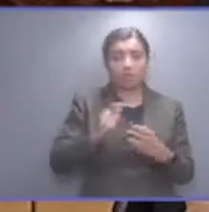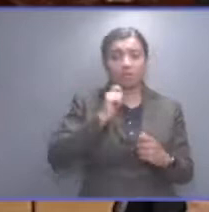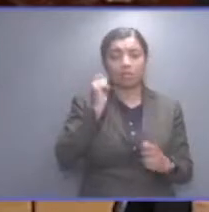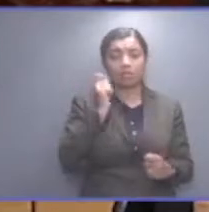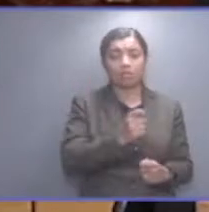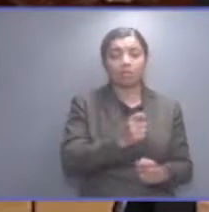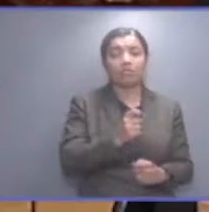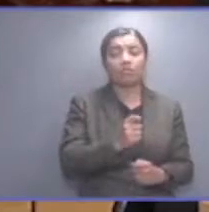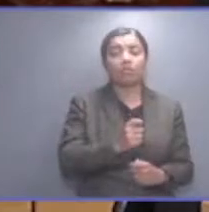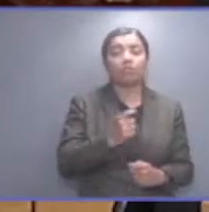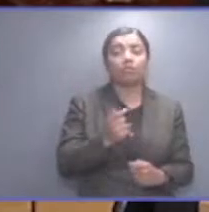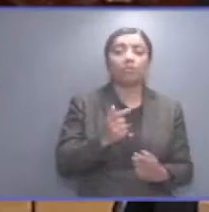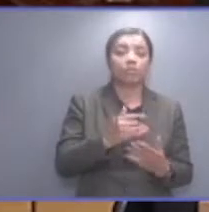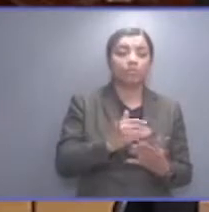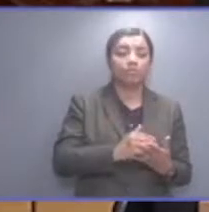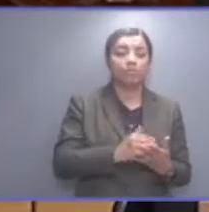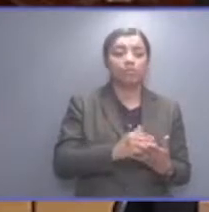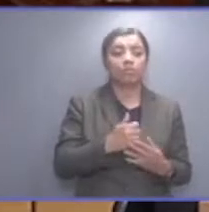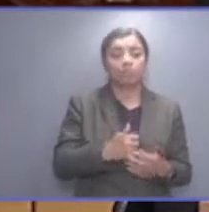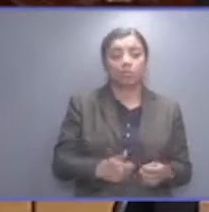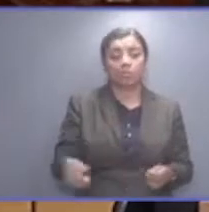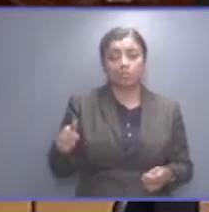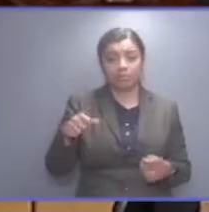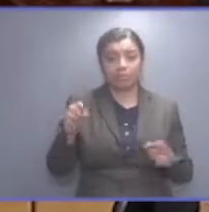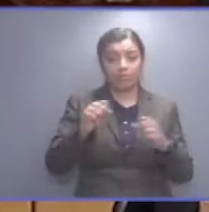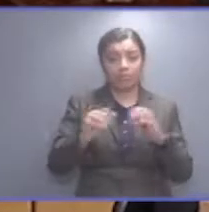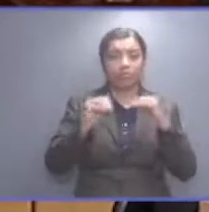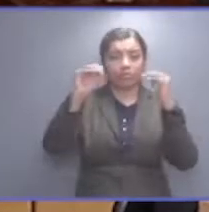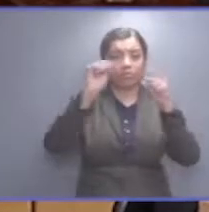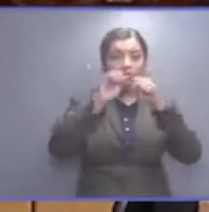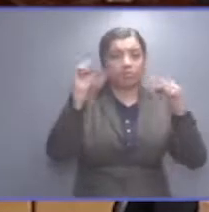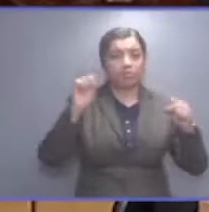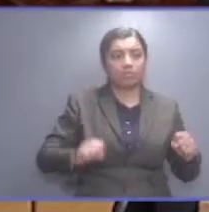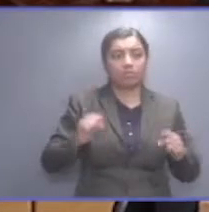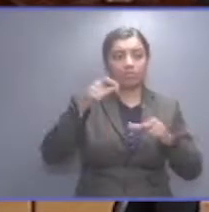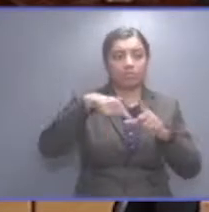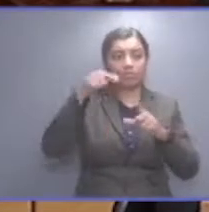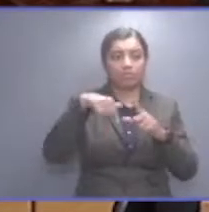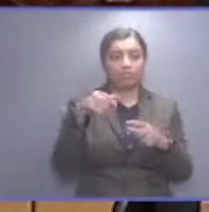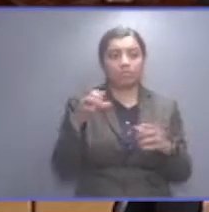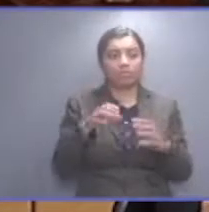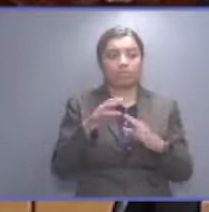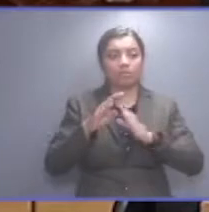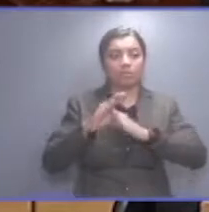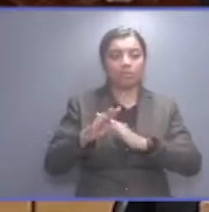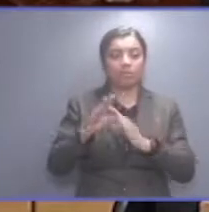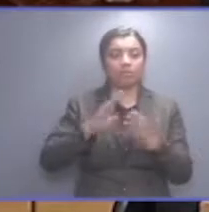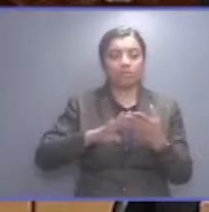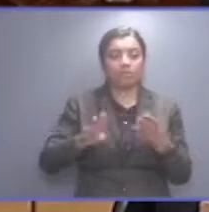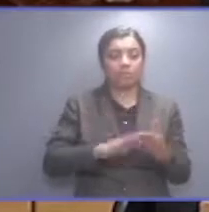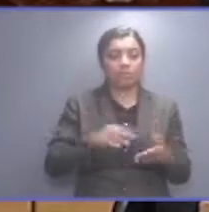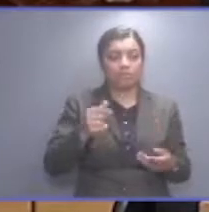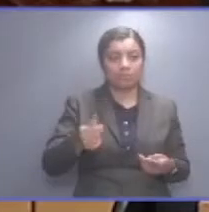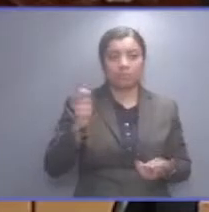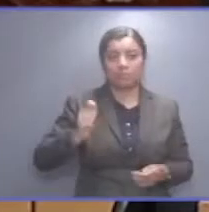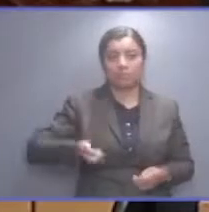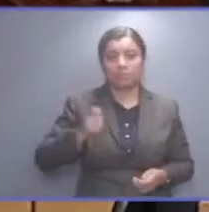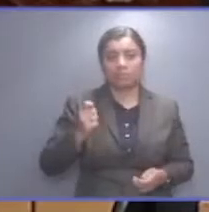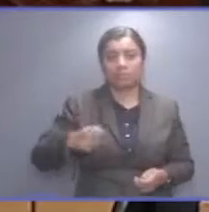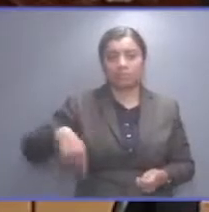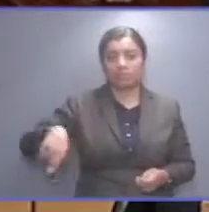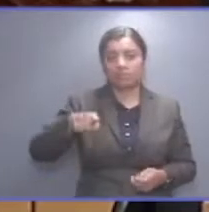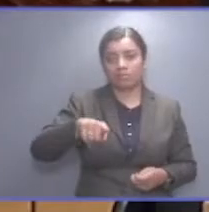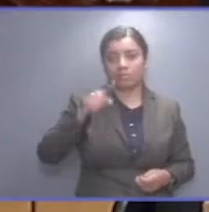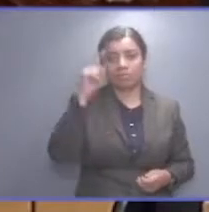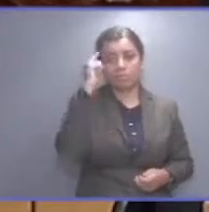denuncias, ya sea por la Superintendencia del Sistema Financiero, la Defensoría del Consumidor y el Tribunal Sancionador de dicha